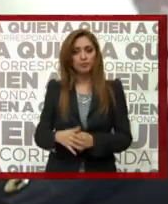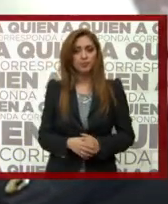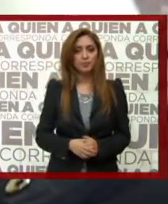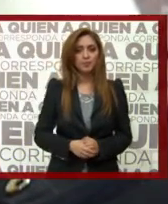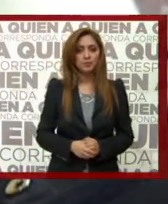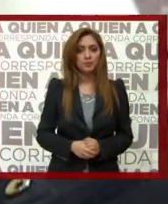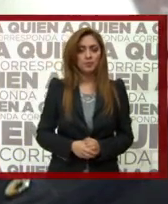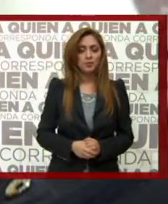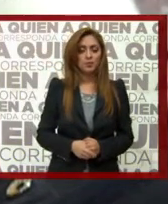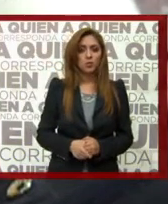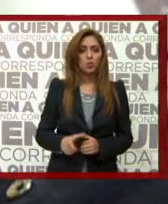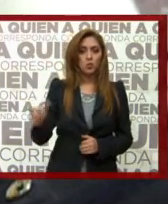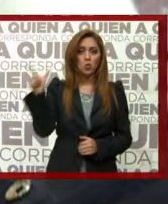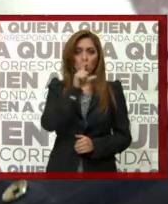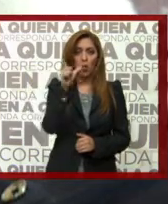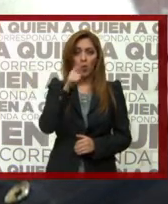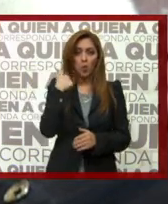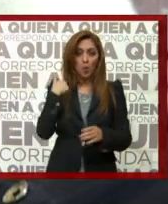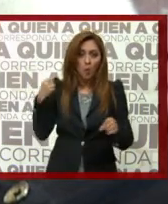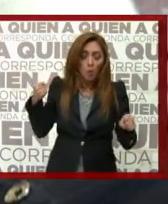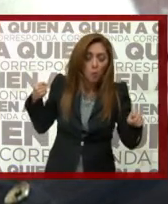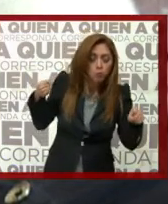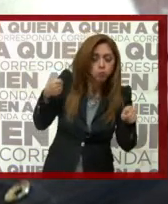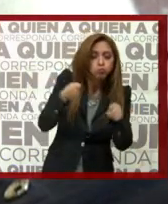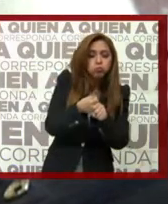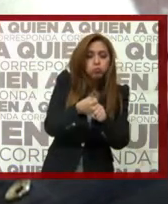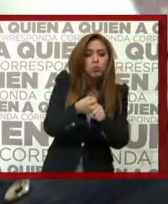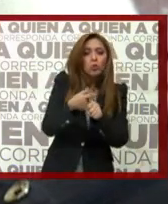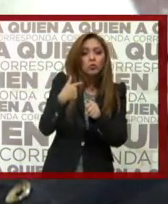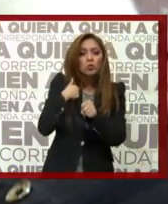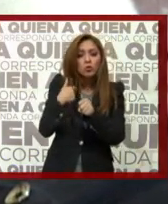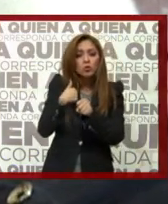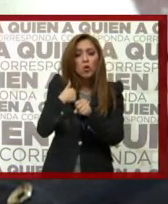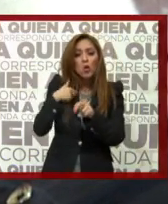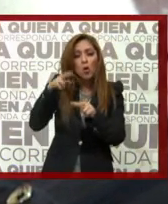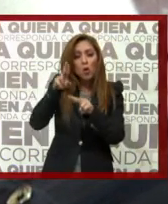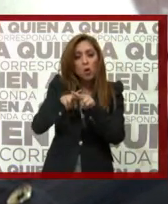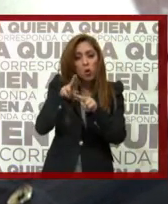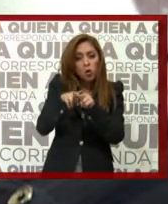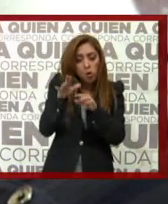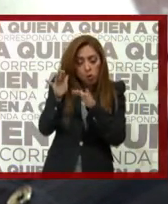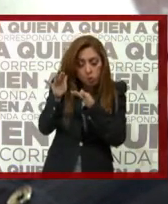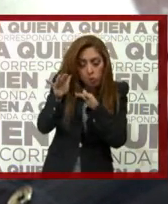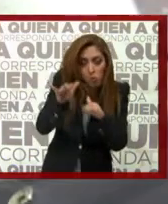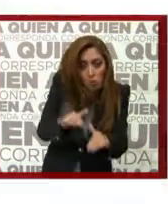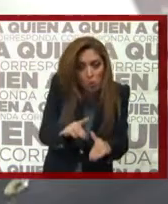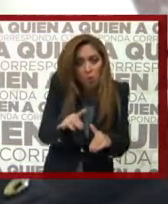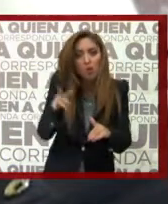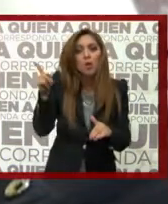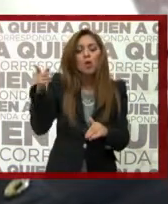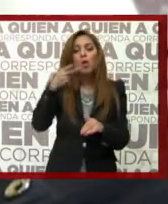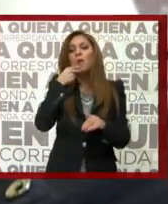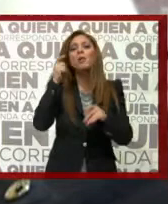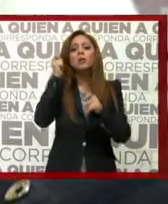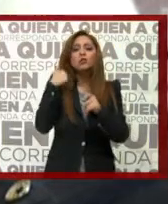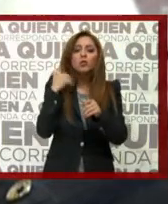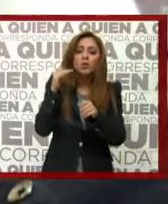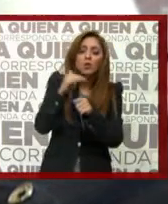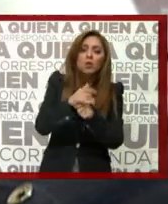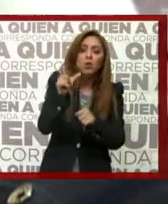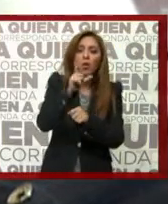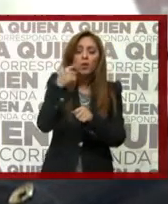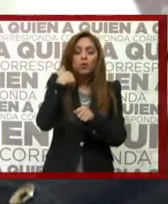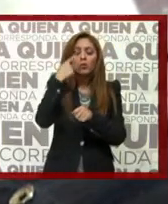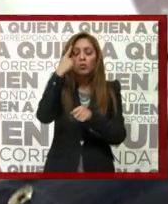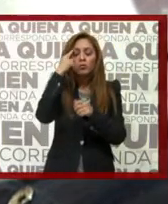el impacto, yo quedé encima del asiento de él porque iba yo atrás del chofer. Cuando yo ya reaccioné,